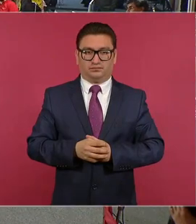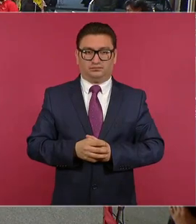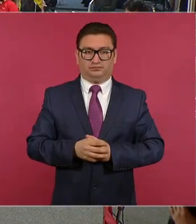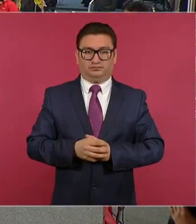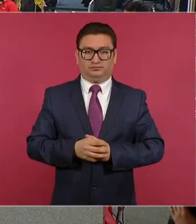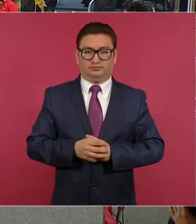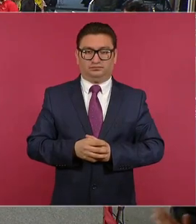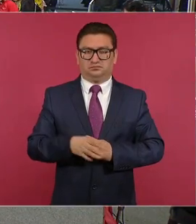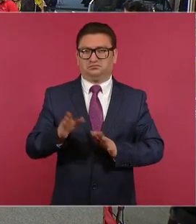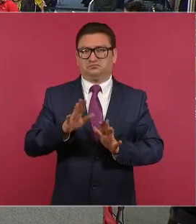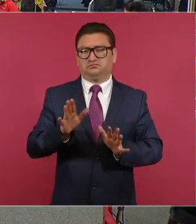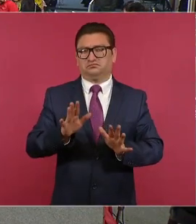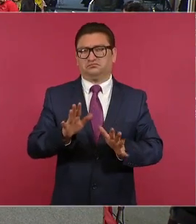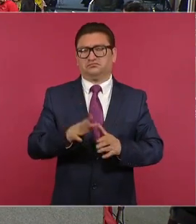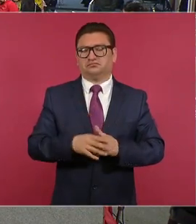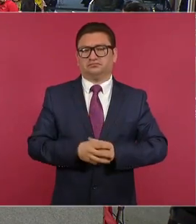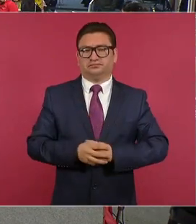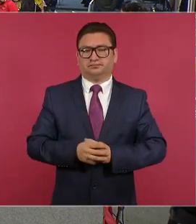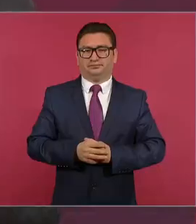Nada,